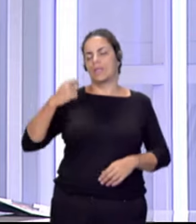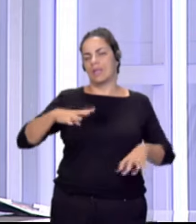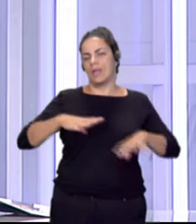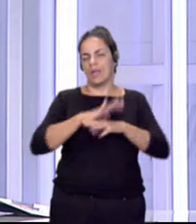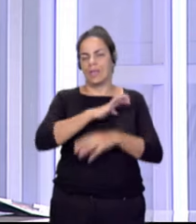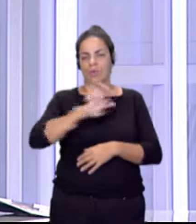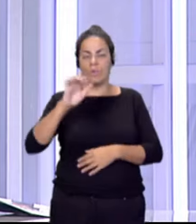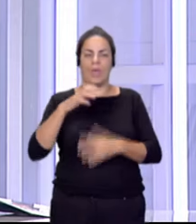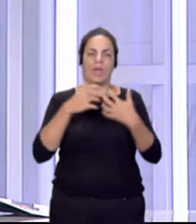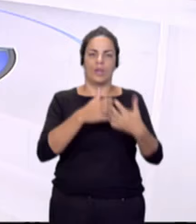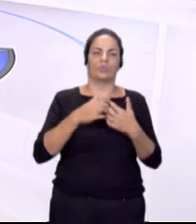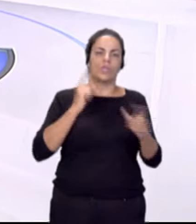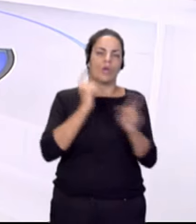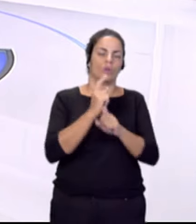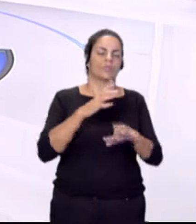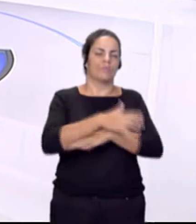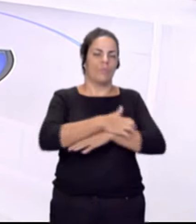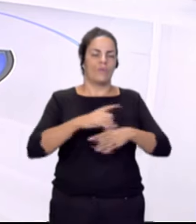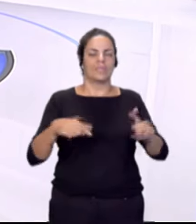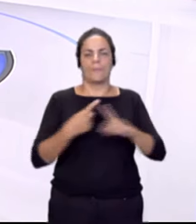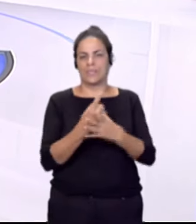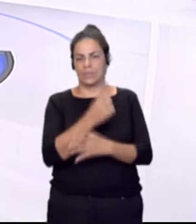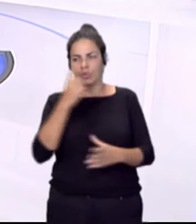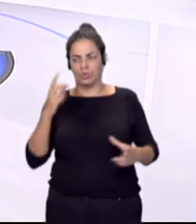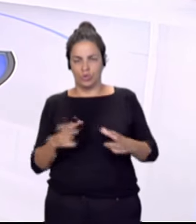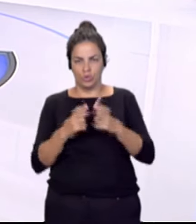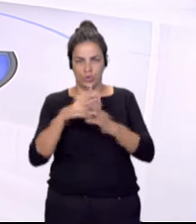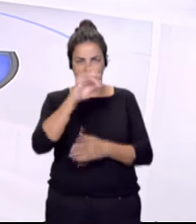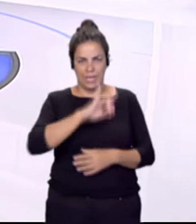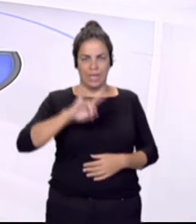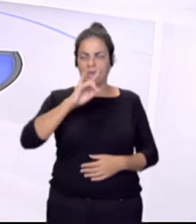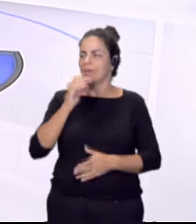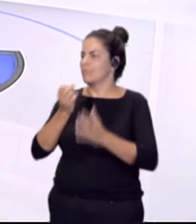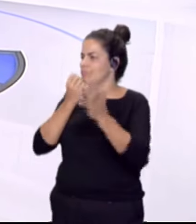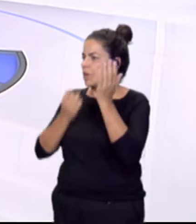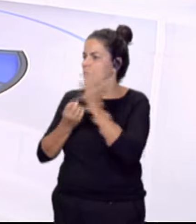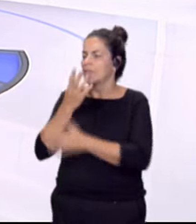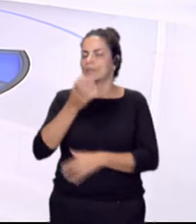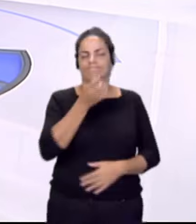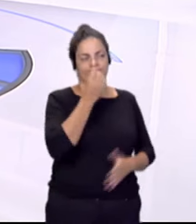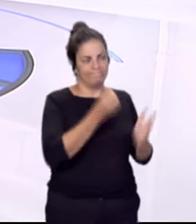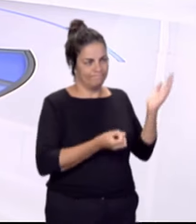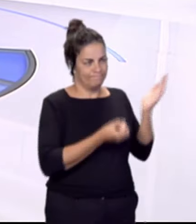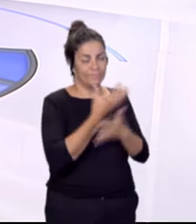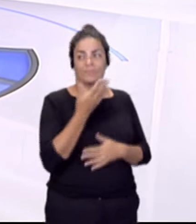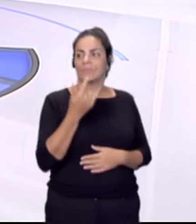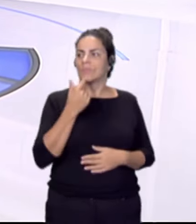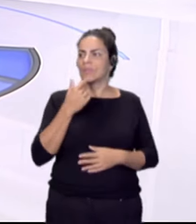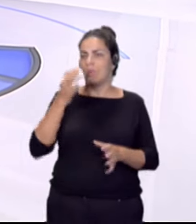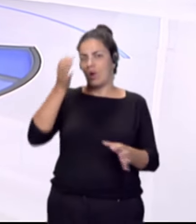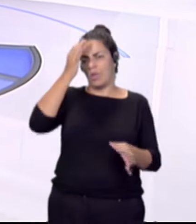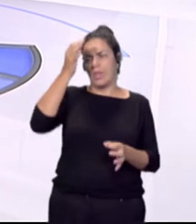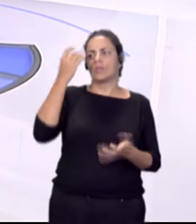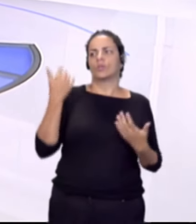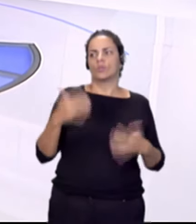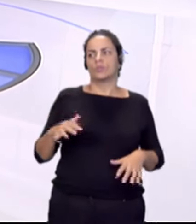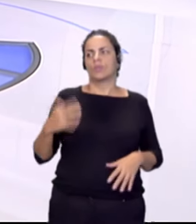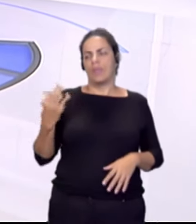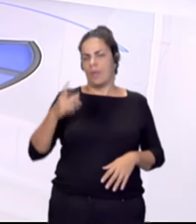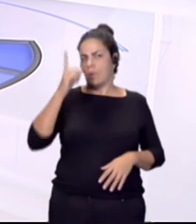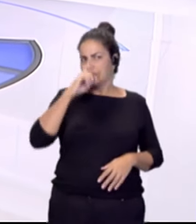en Canarias. Señor Rodríguez, buenos días. ¿Qué tal? Muy buenos días. Decimos que son datos que cada tanto tenemos que